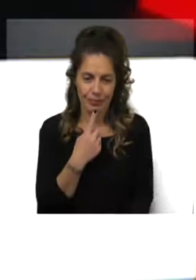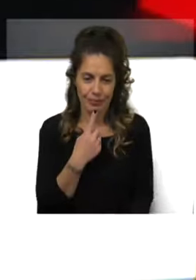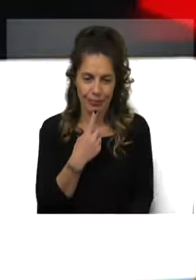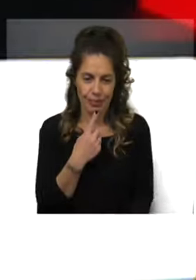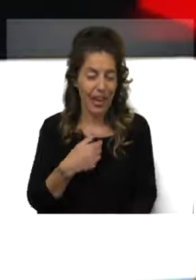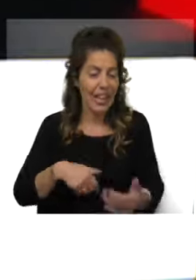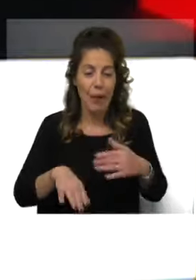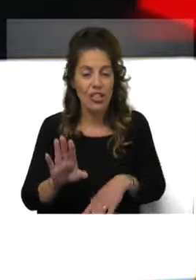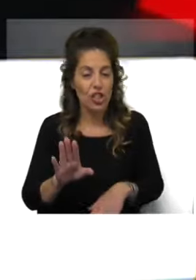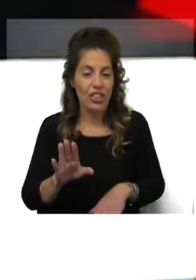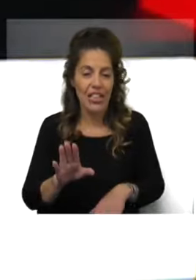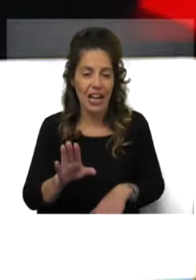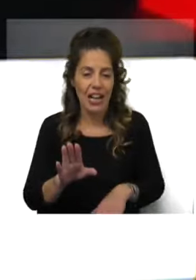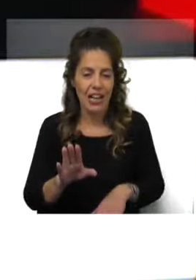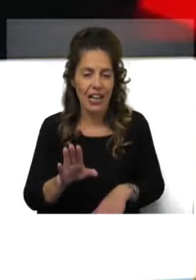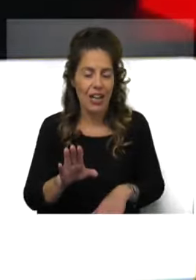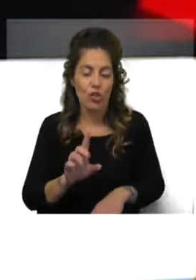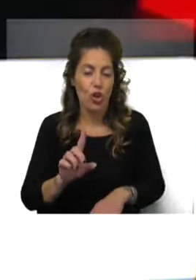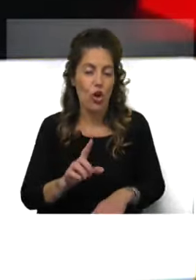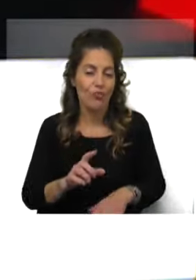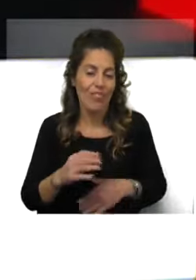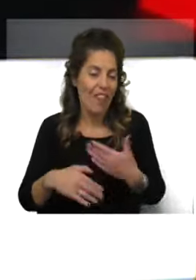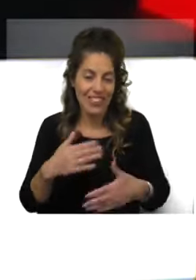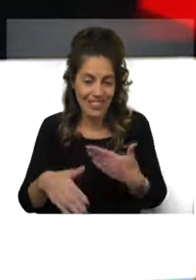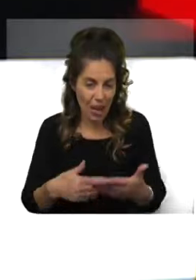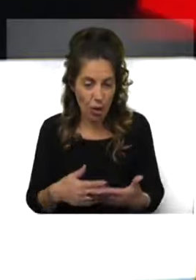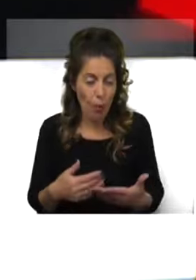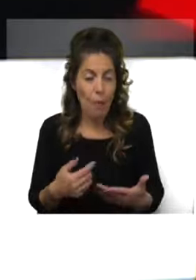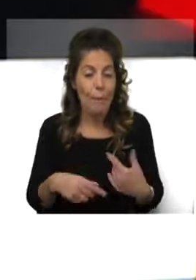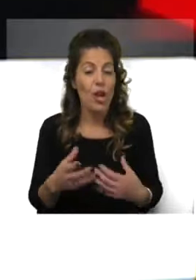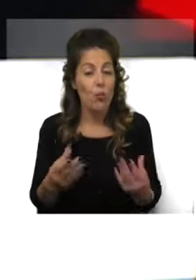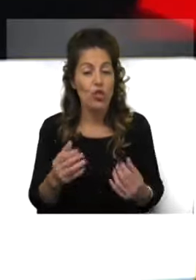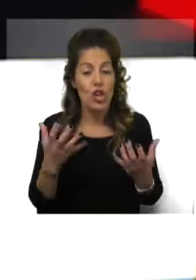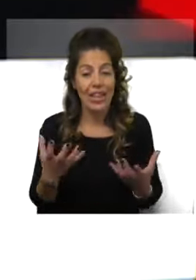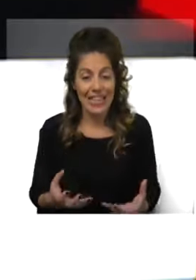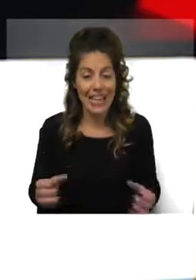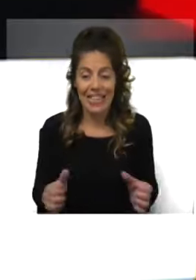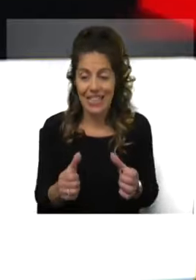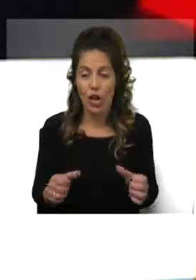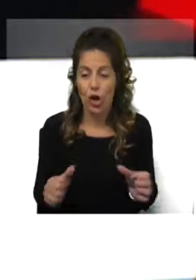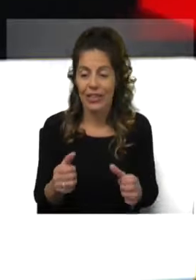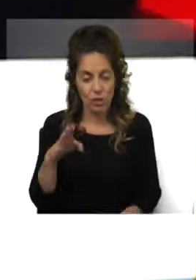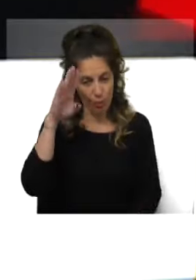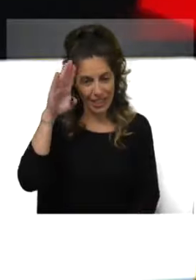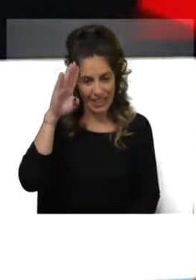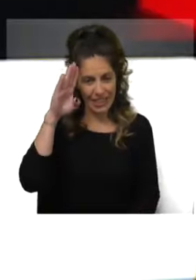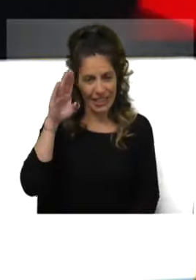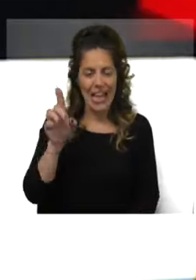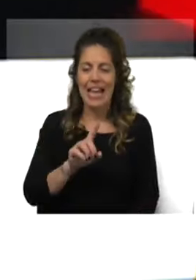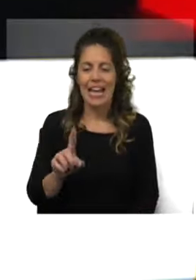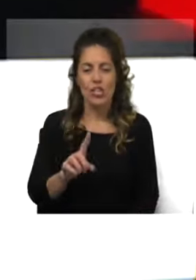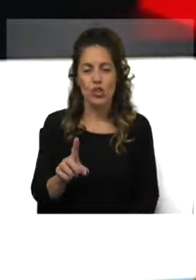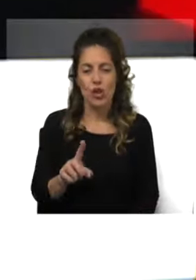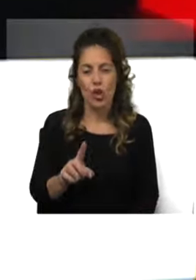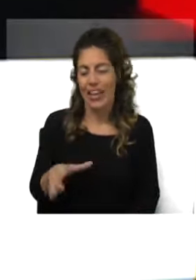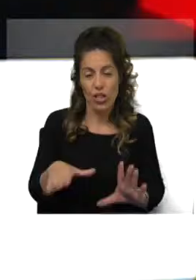la mayoría de las veces Este infructuosamente pero pero muchos quisieron hacer lo que hizo manini eh Y eso no no no